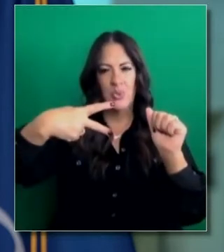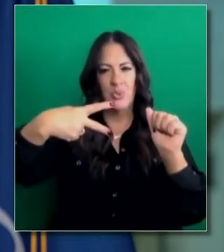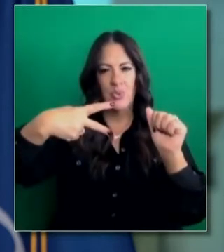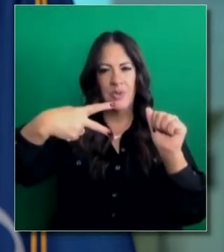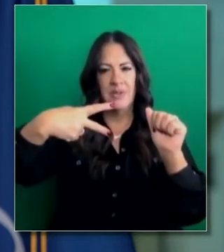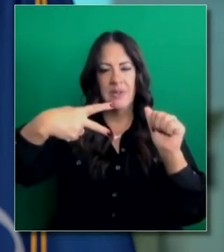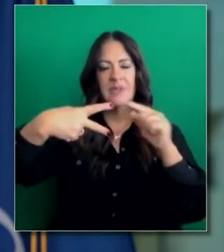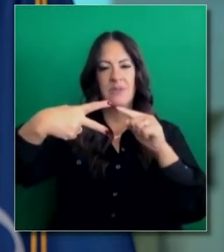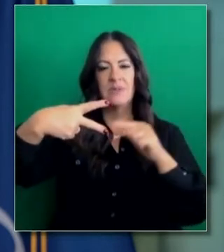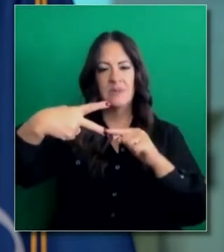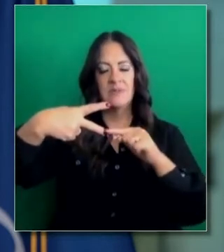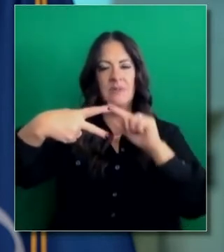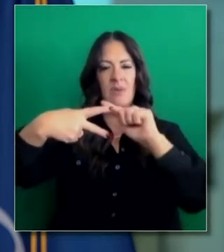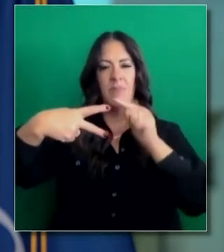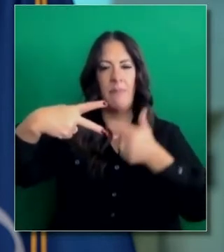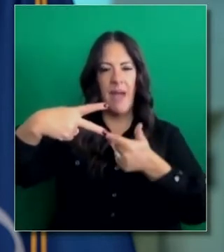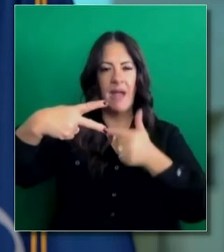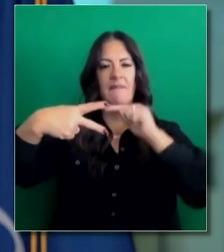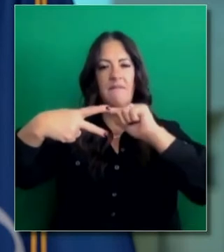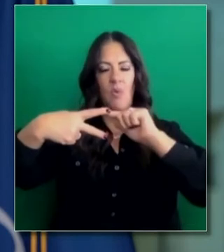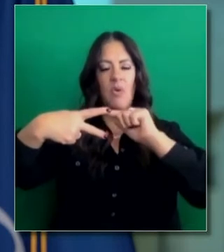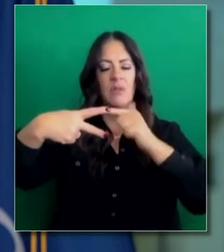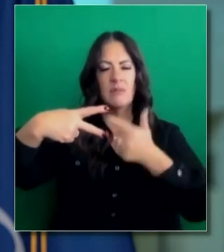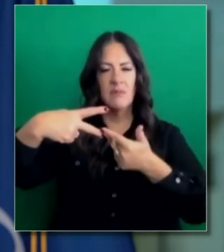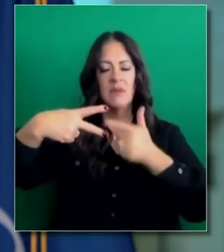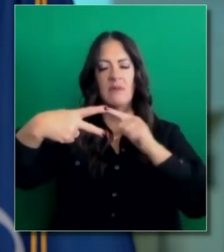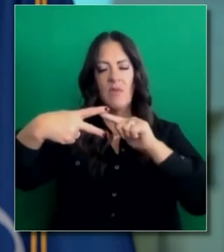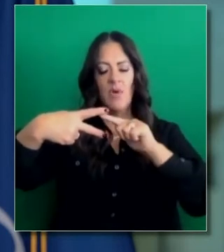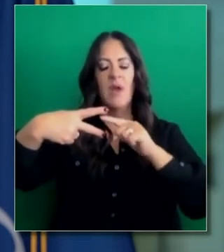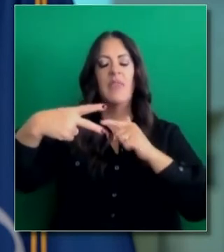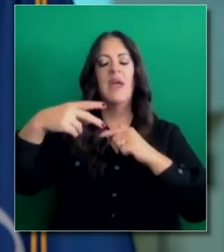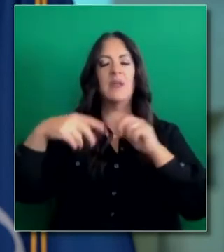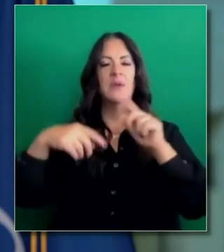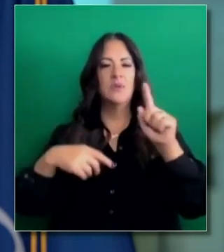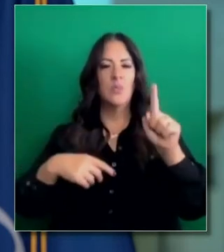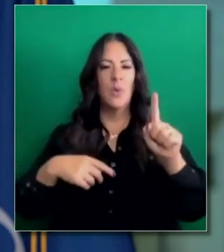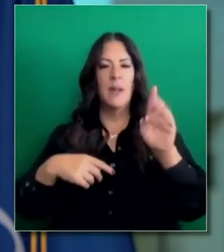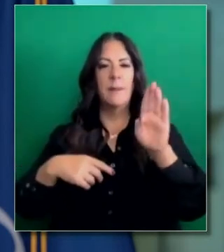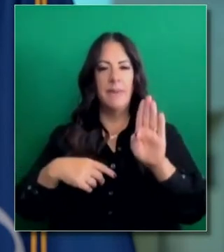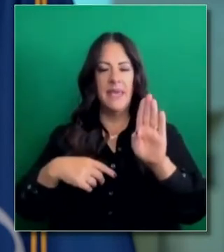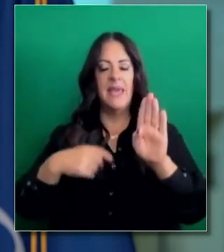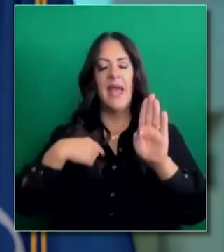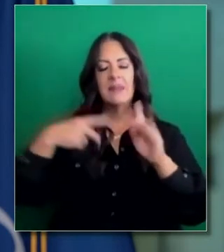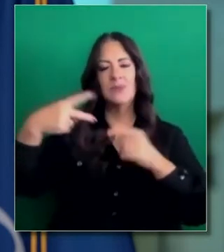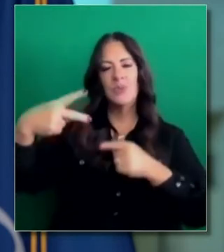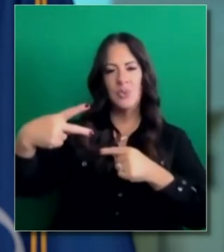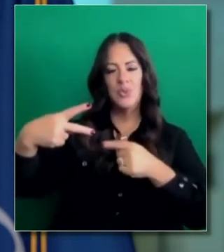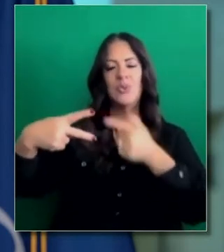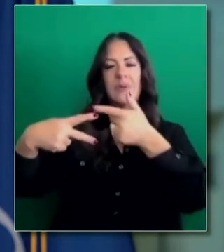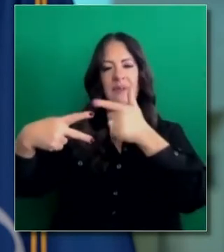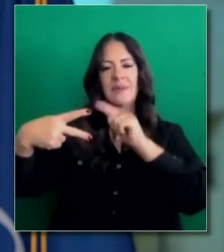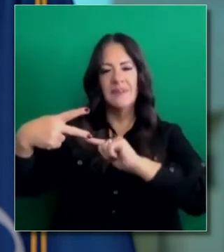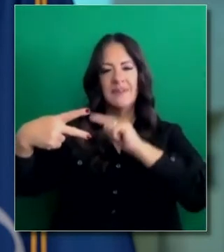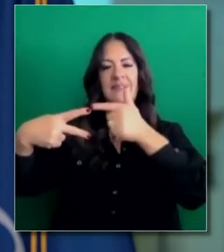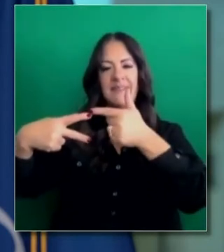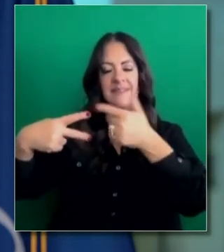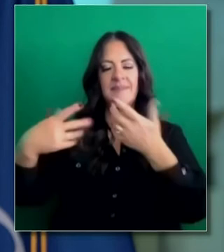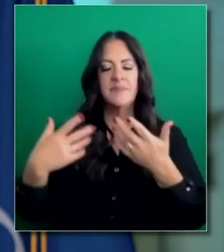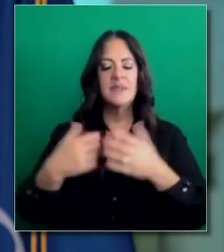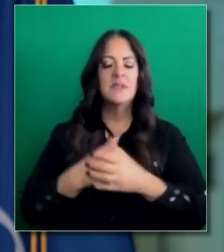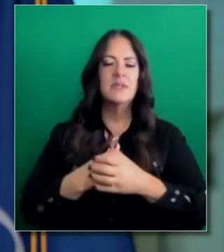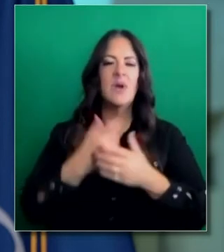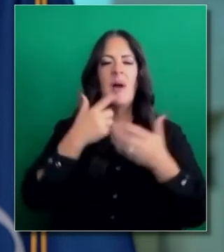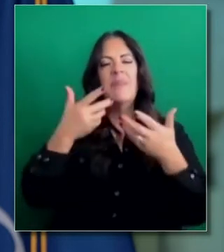centros de vacuna miento masivo funcione manteniendo siempre el enfoque de doctorado y tal vez usted pueda completar eso